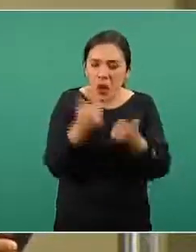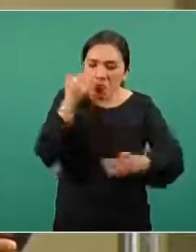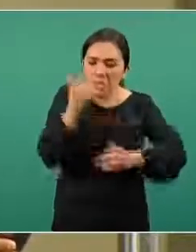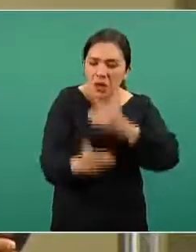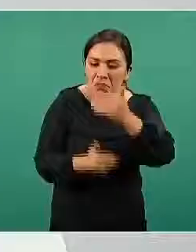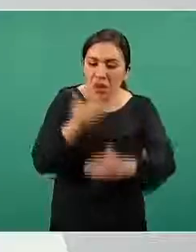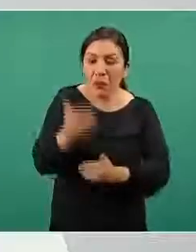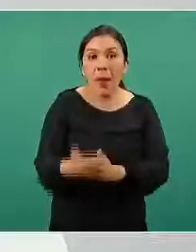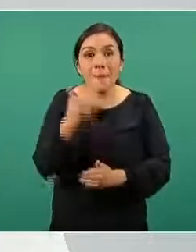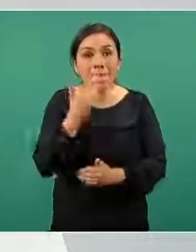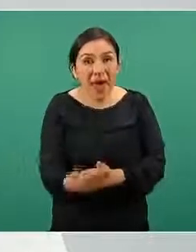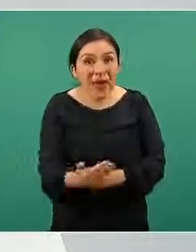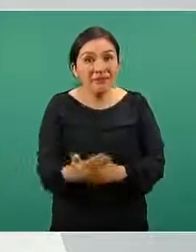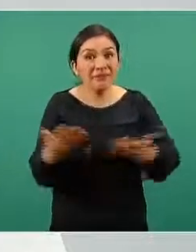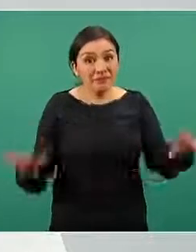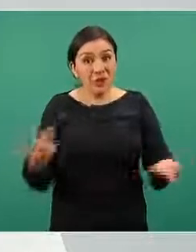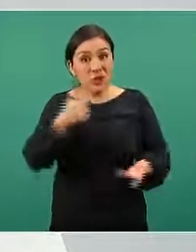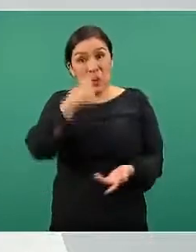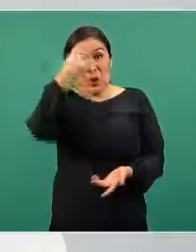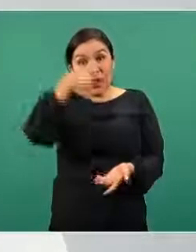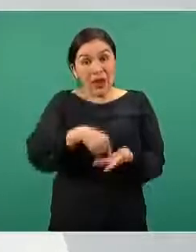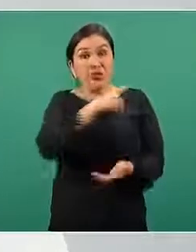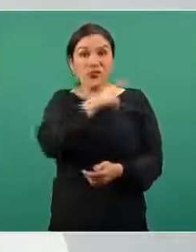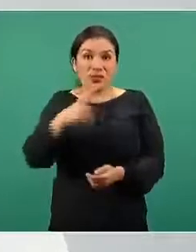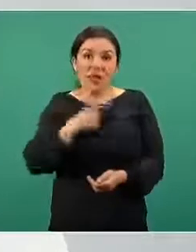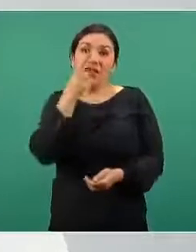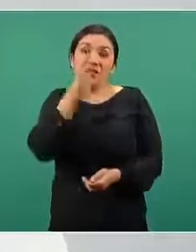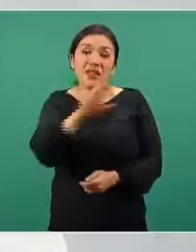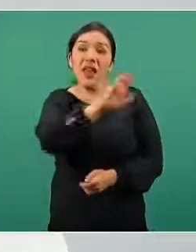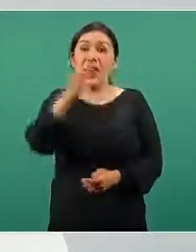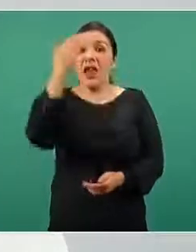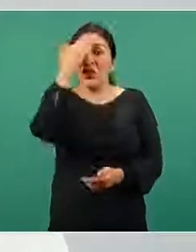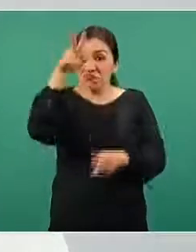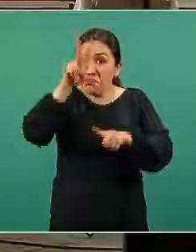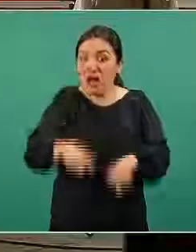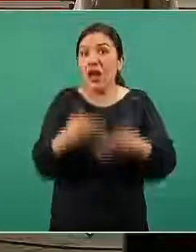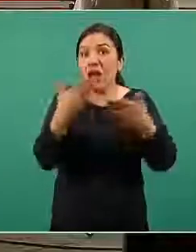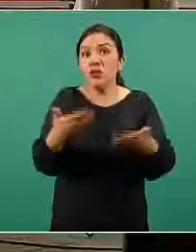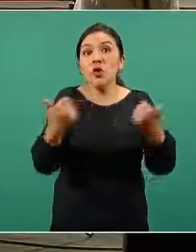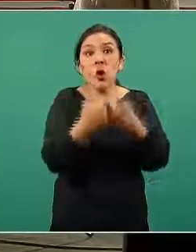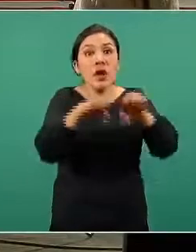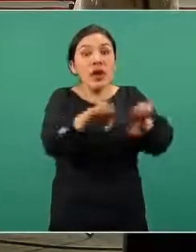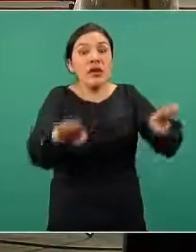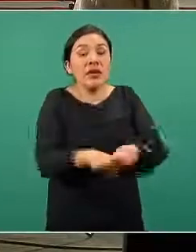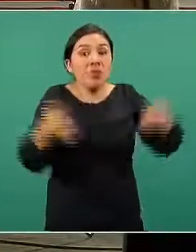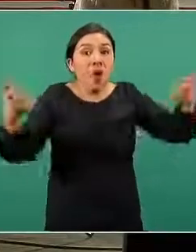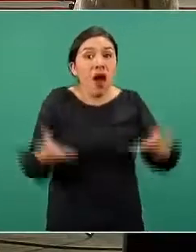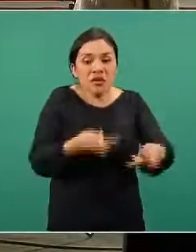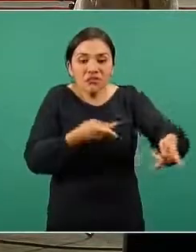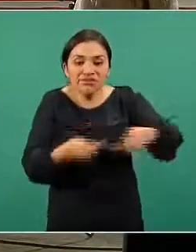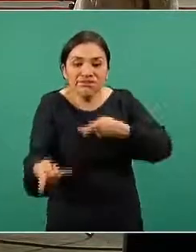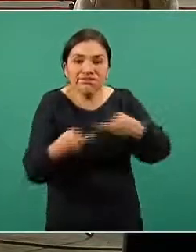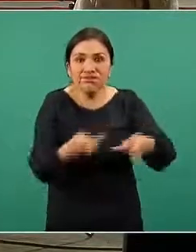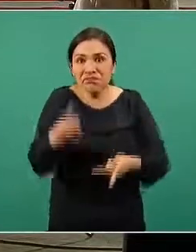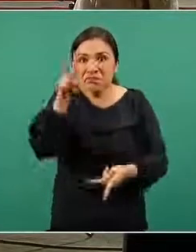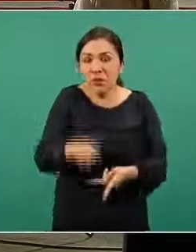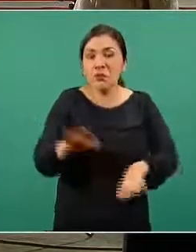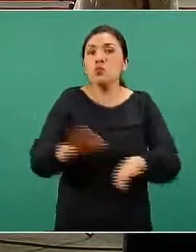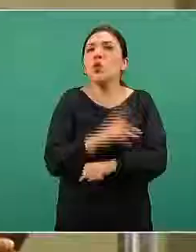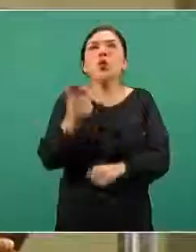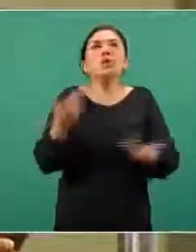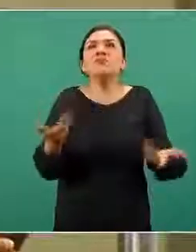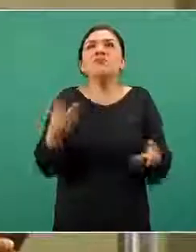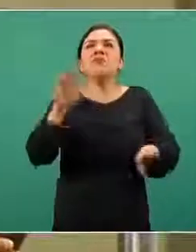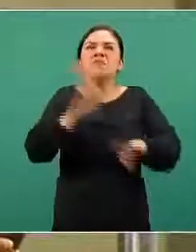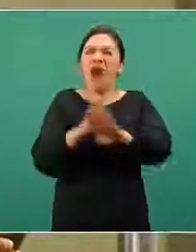avanzando. Y creo que hay que hacer un reconocimiento en ese sentido al equipo que lo está haciendo, porque solo ha